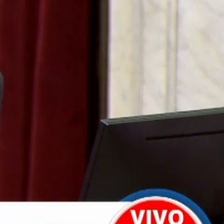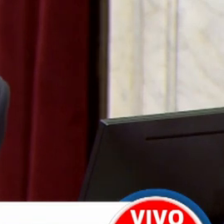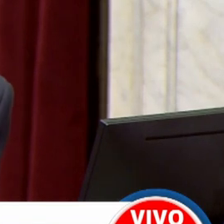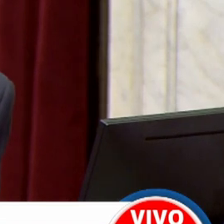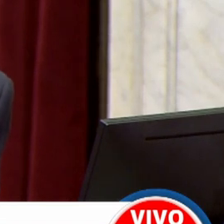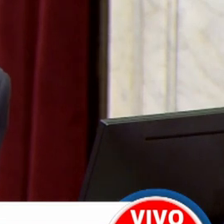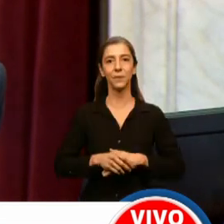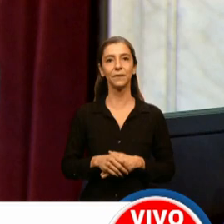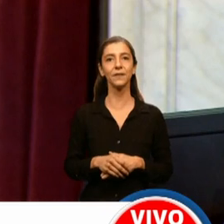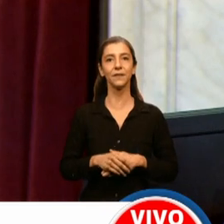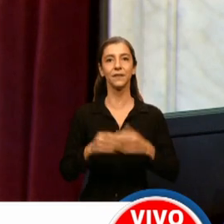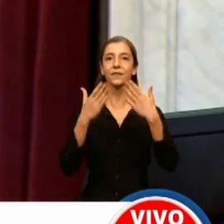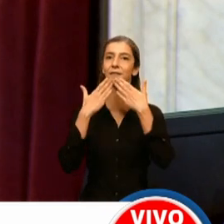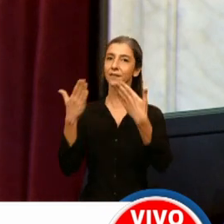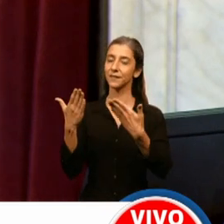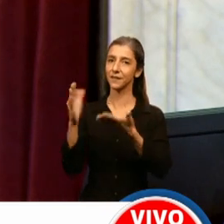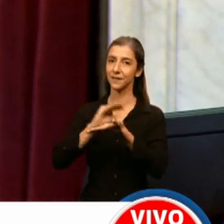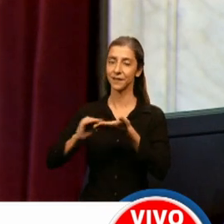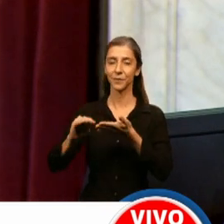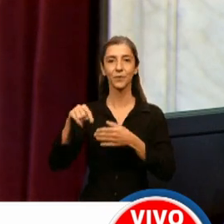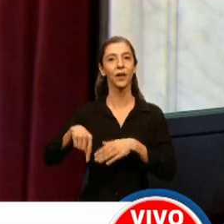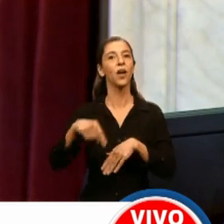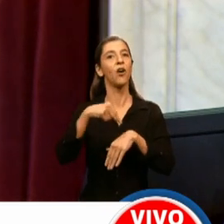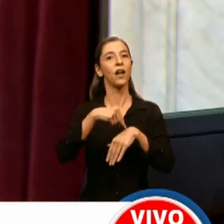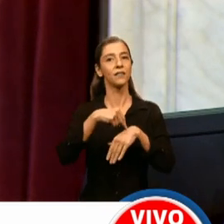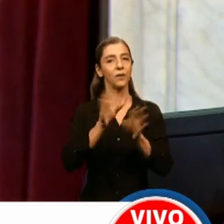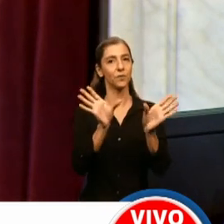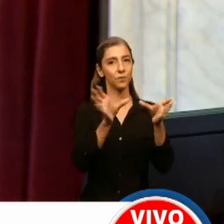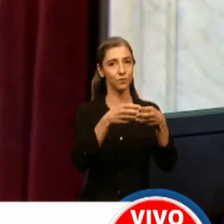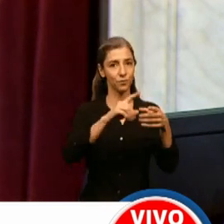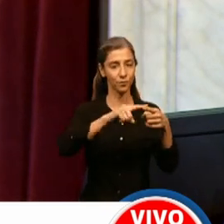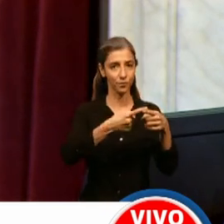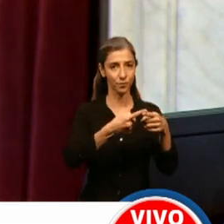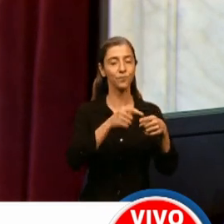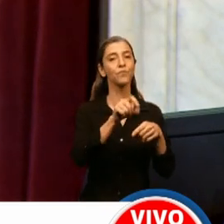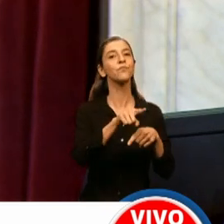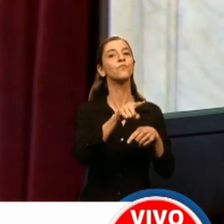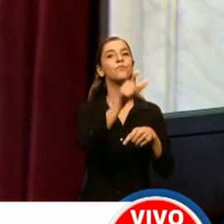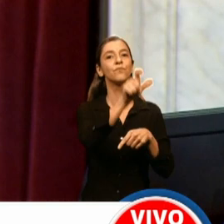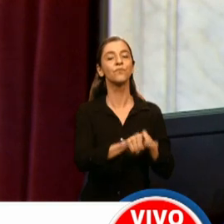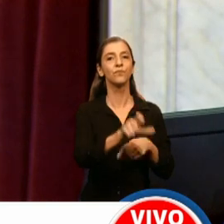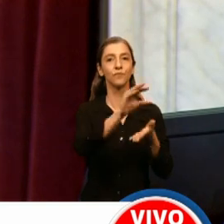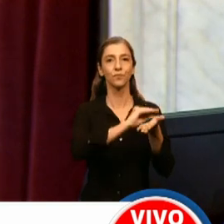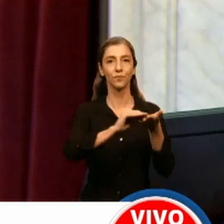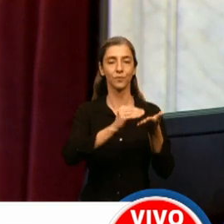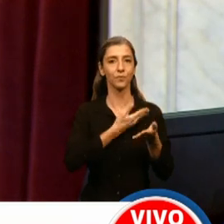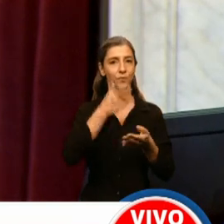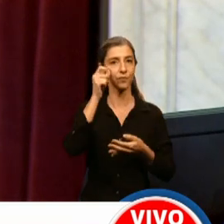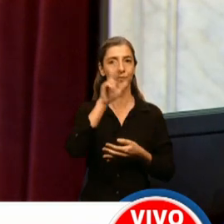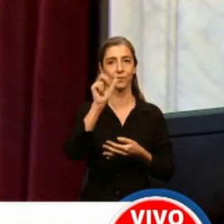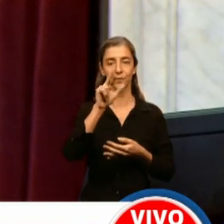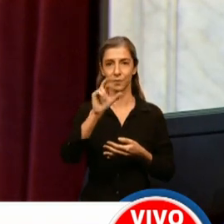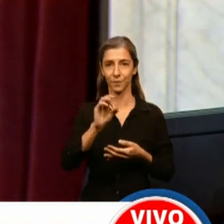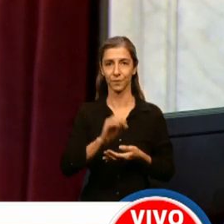muchas gracias diputada continuando buenos tiempos de blog que tiene la palabra el diputado maximiliano ferraro